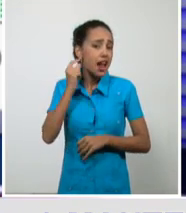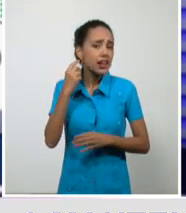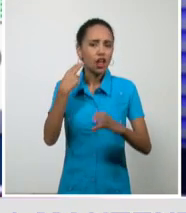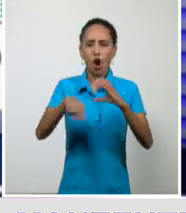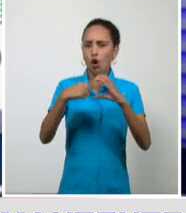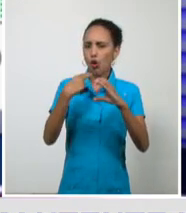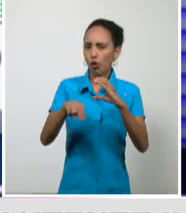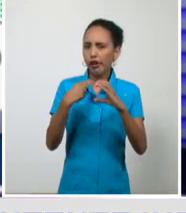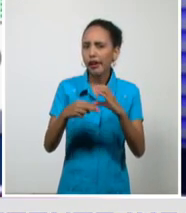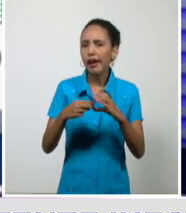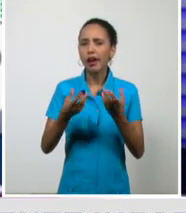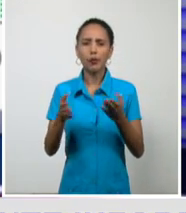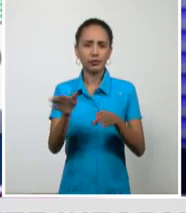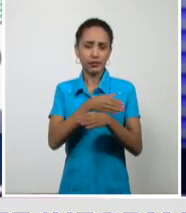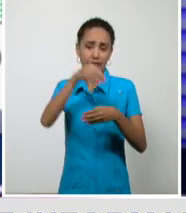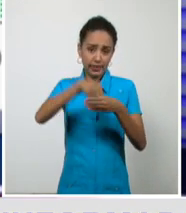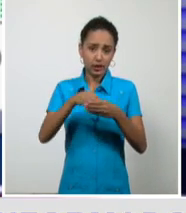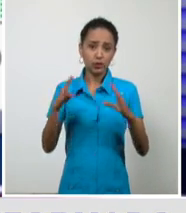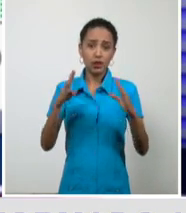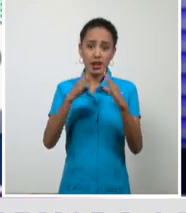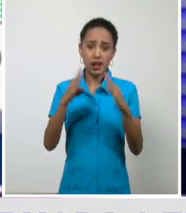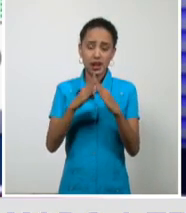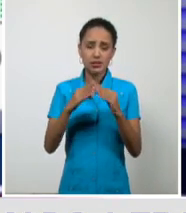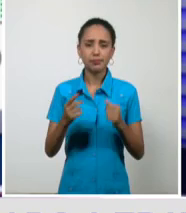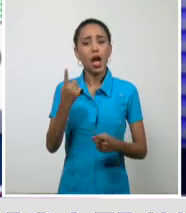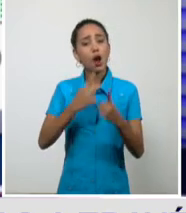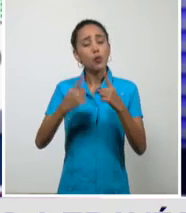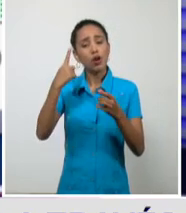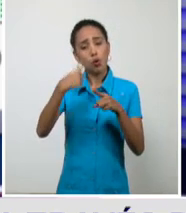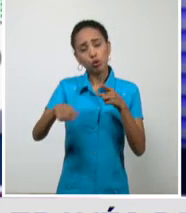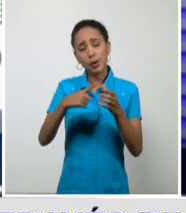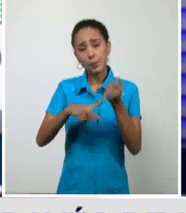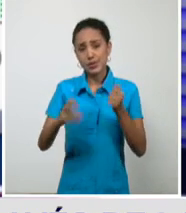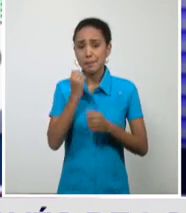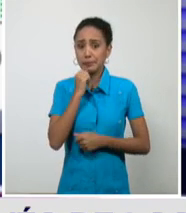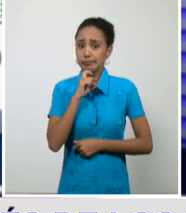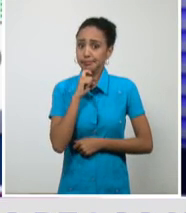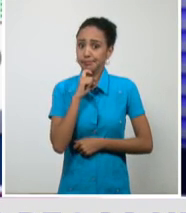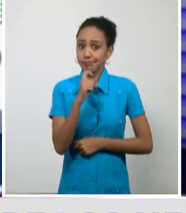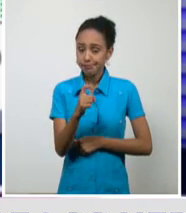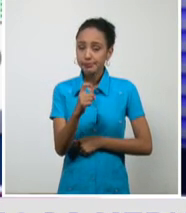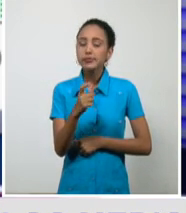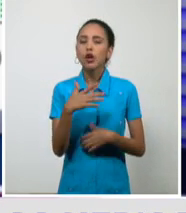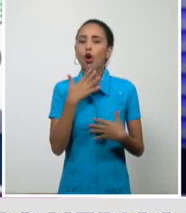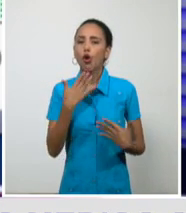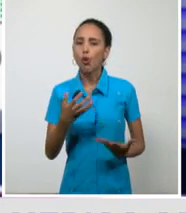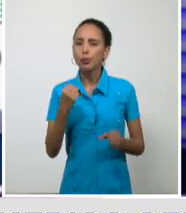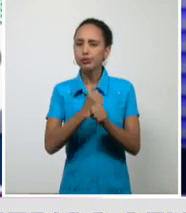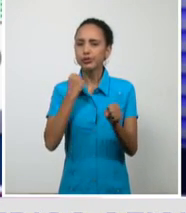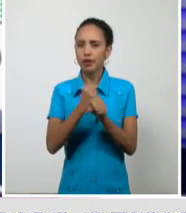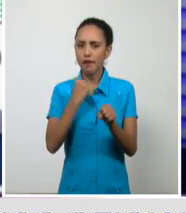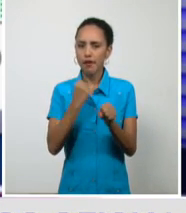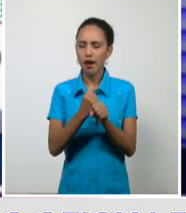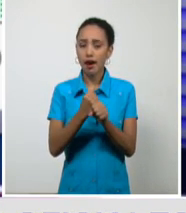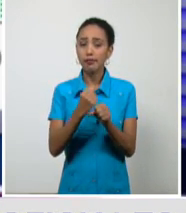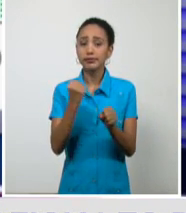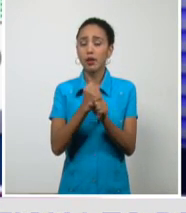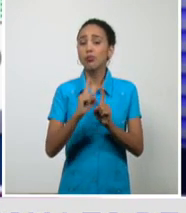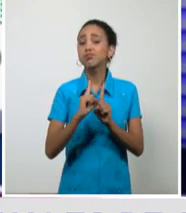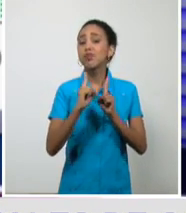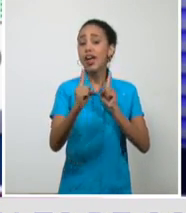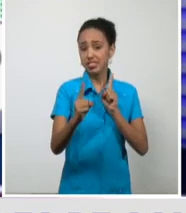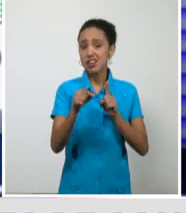electrónico en la vivienda. En las provincias quizás un poco más difícil y se utiliza el trabajo a distancia,